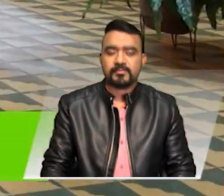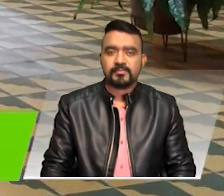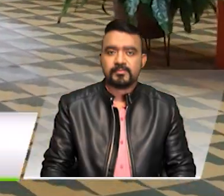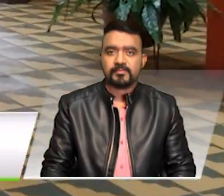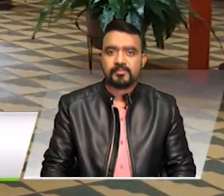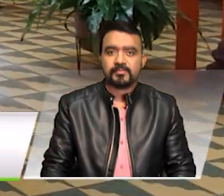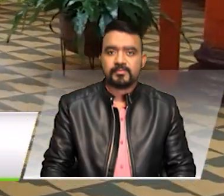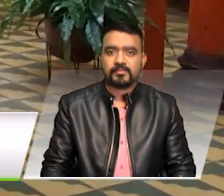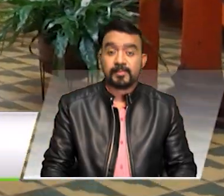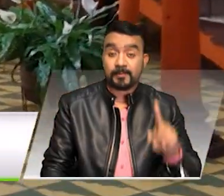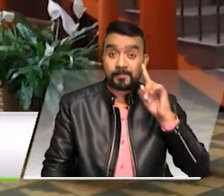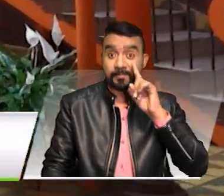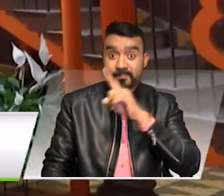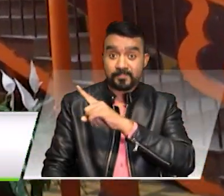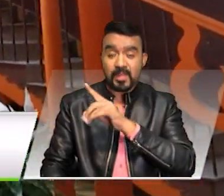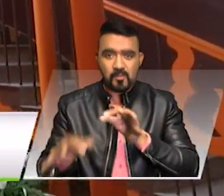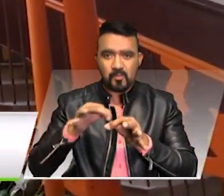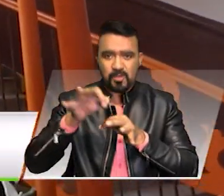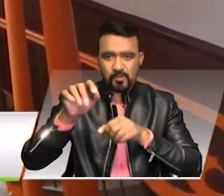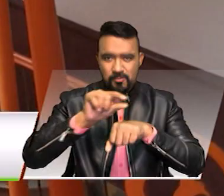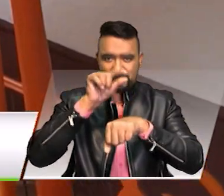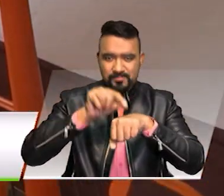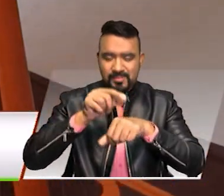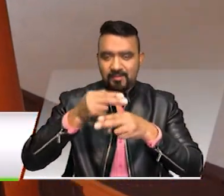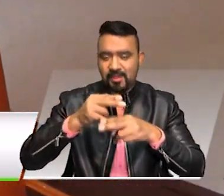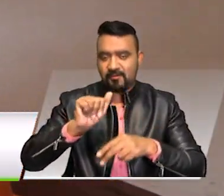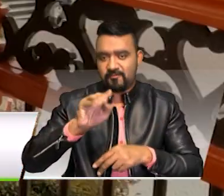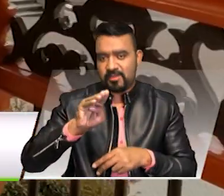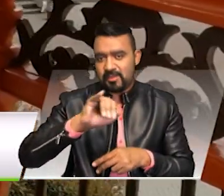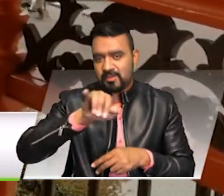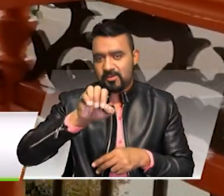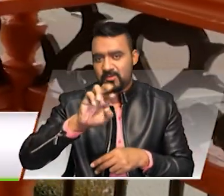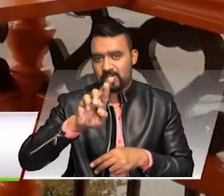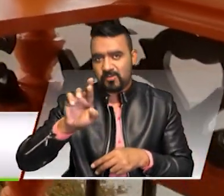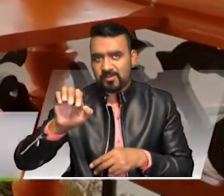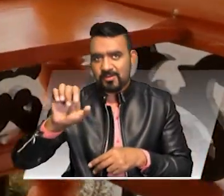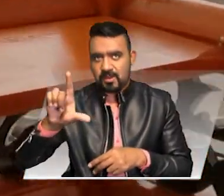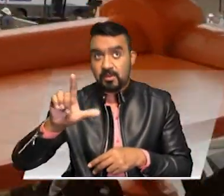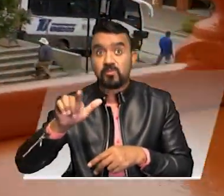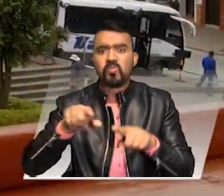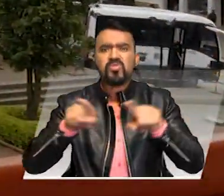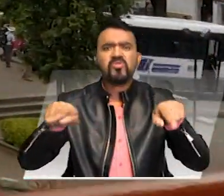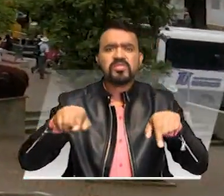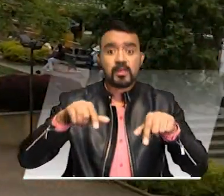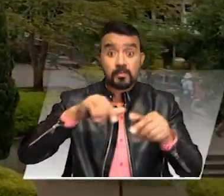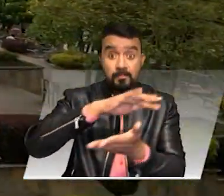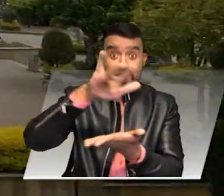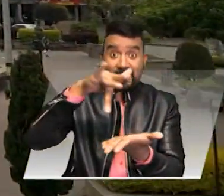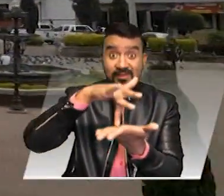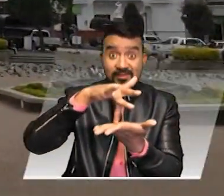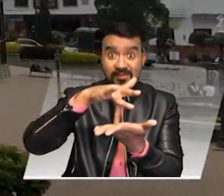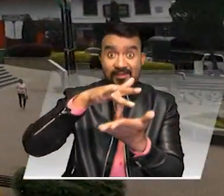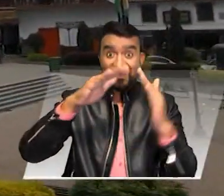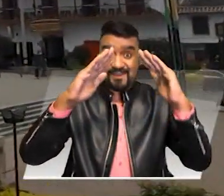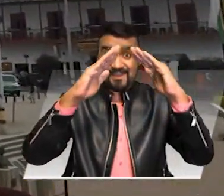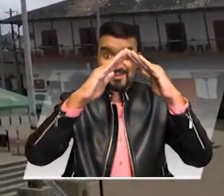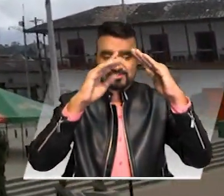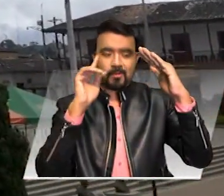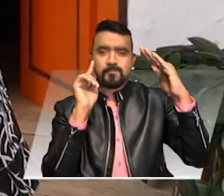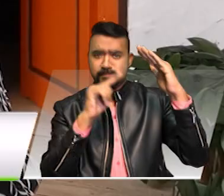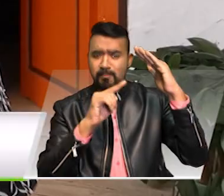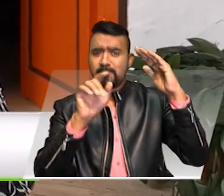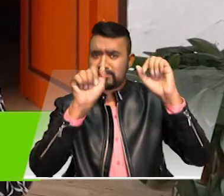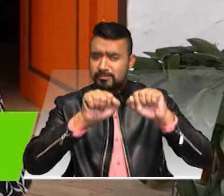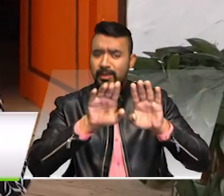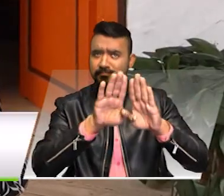En el corazón de Abejorral está la casa de color naranja que engalana el parque principal de este municipio, un lugar de puertas abiertas para conocer su